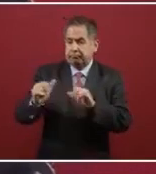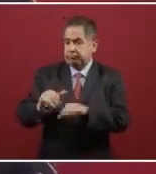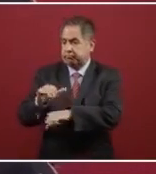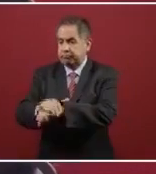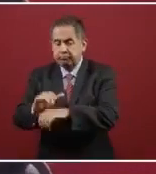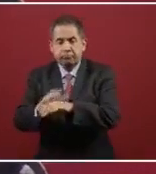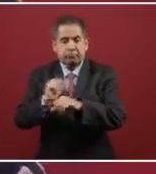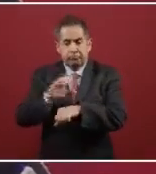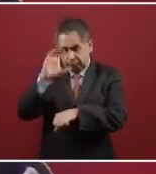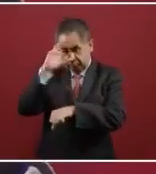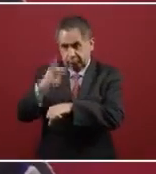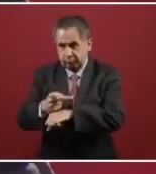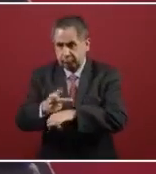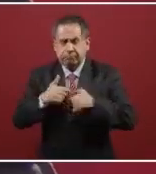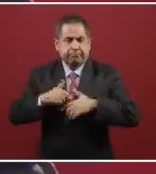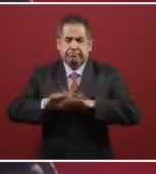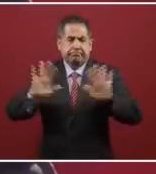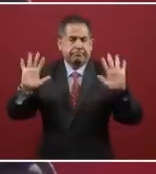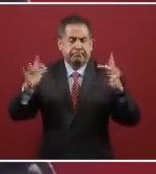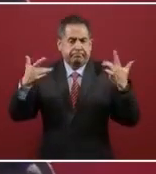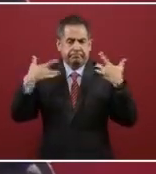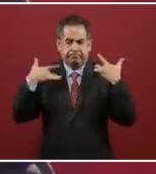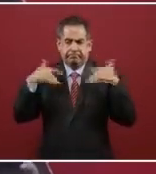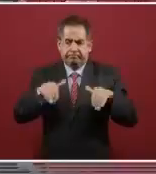amigos, ni de compadres, ni de nadie.